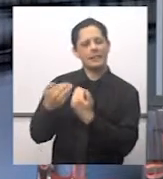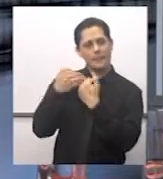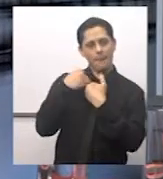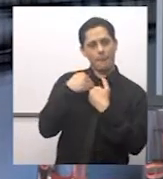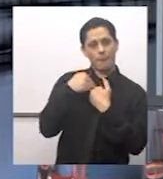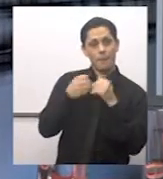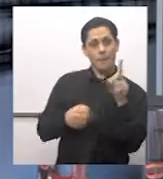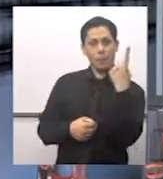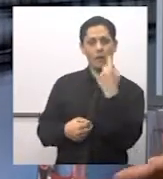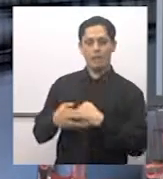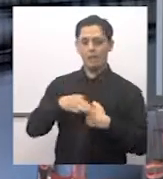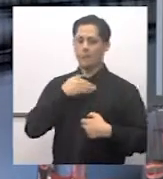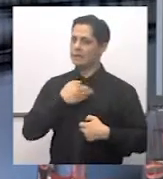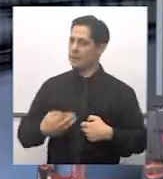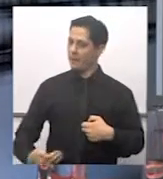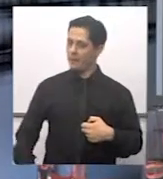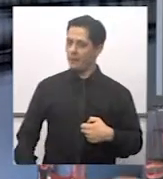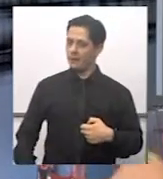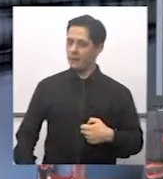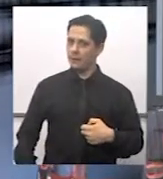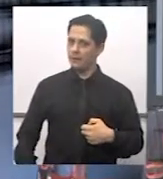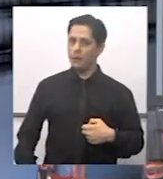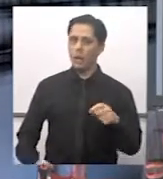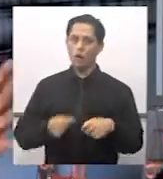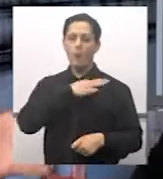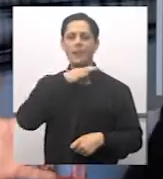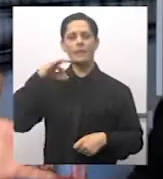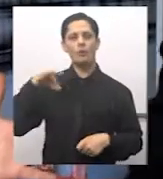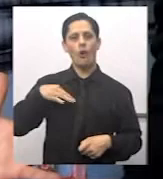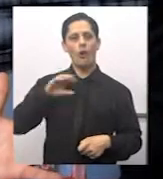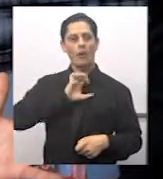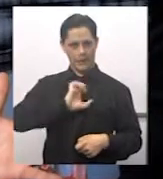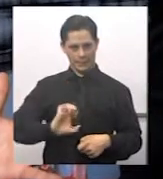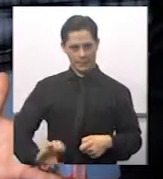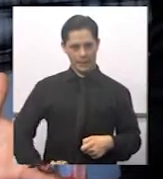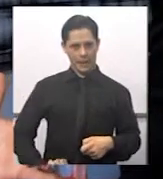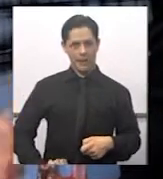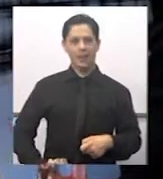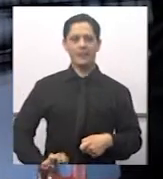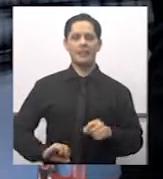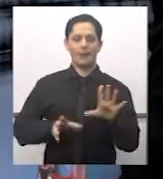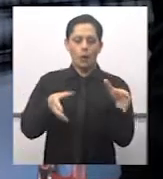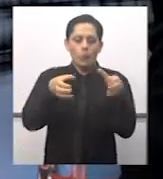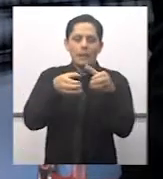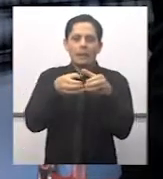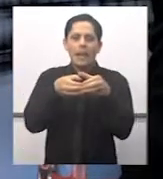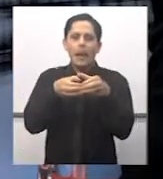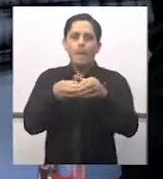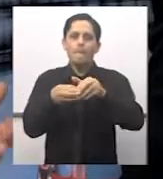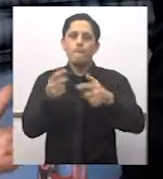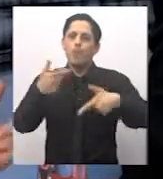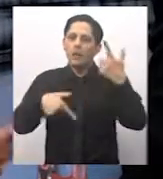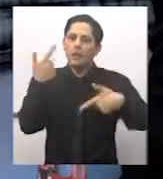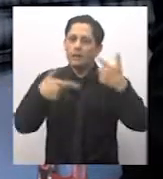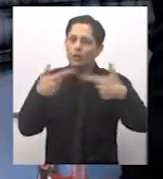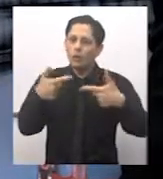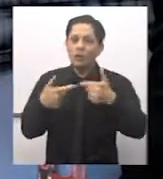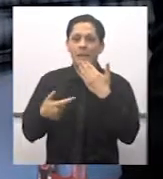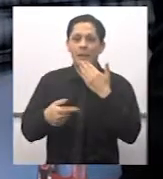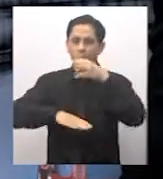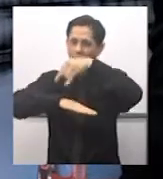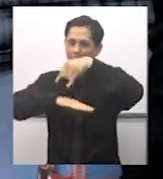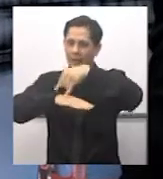Estado, del comité político, un apoyo muy grande, y también de los parlamentarios locales que me motivan mucho. Estoy